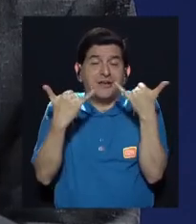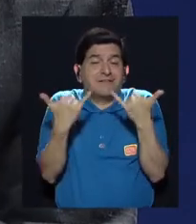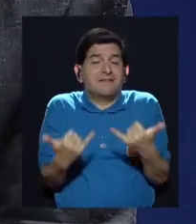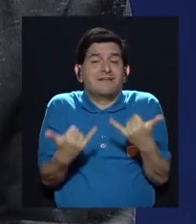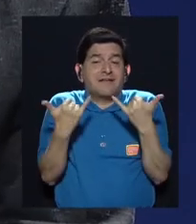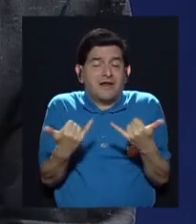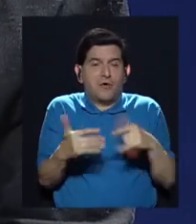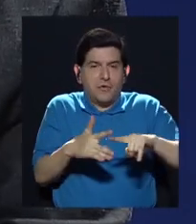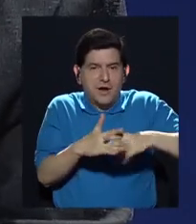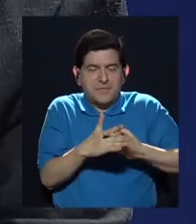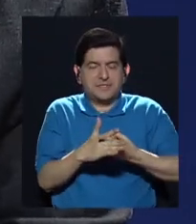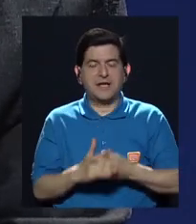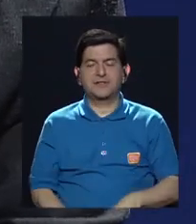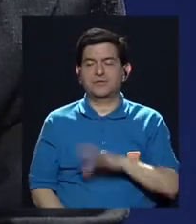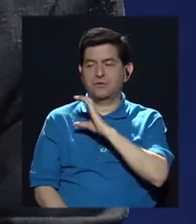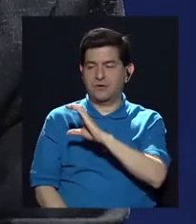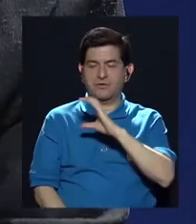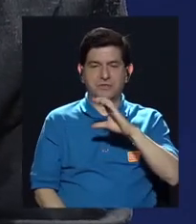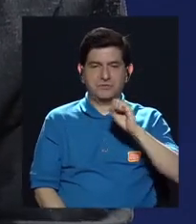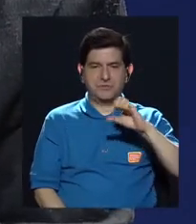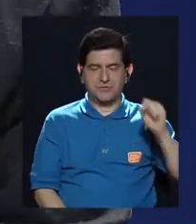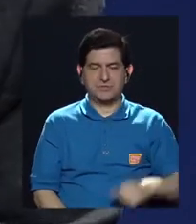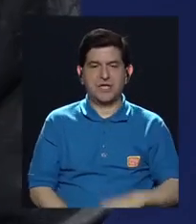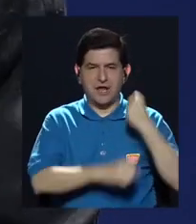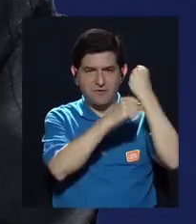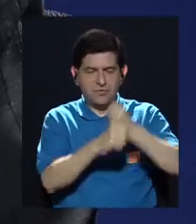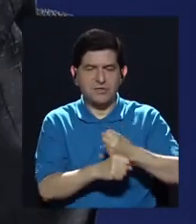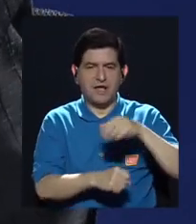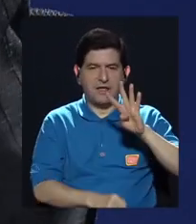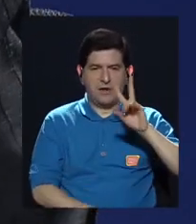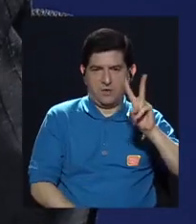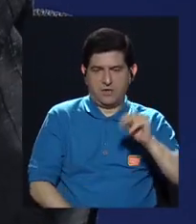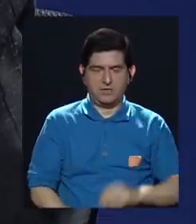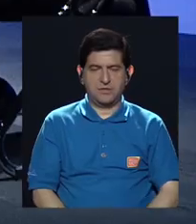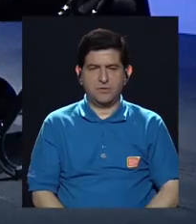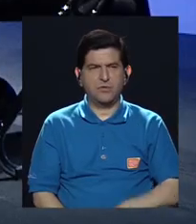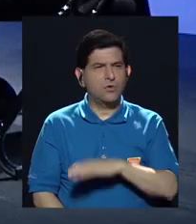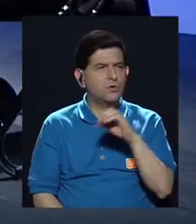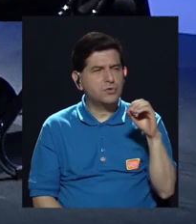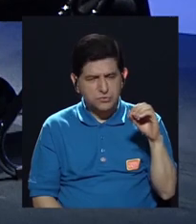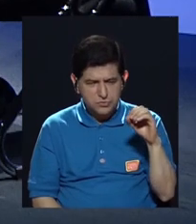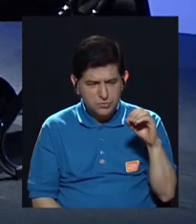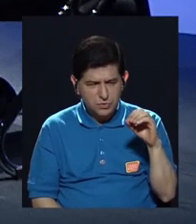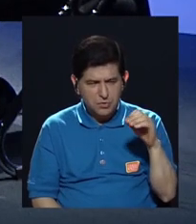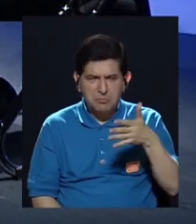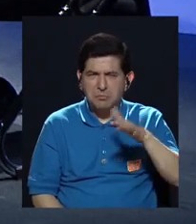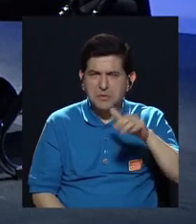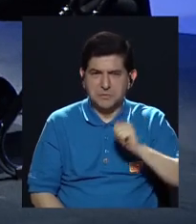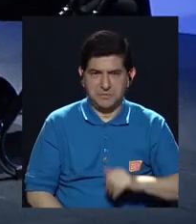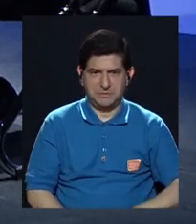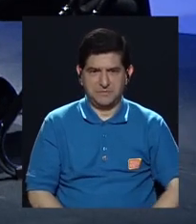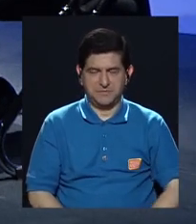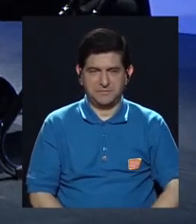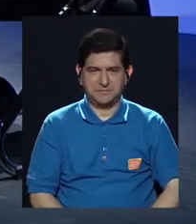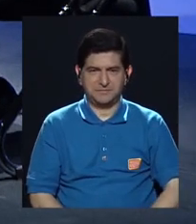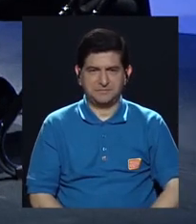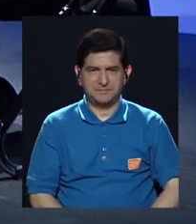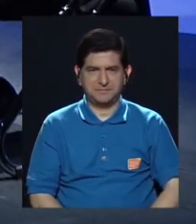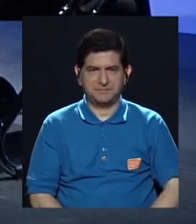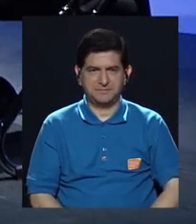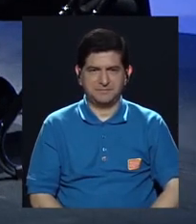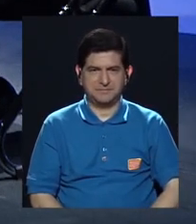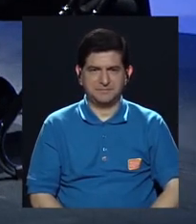que tenemos, comenzando por la Caja de Seguro Social, fundada en el 42 o 40 y algo así,